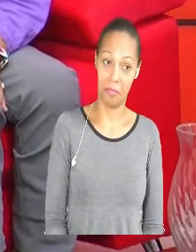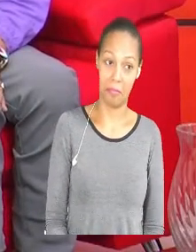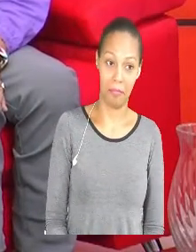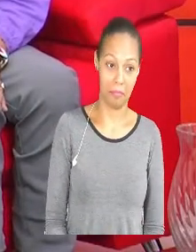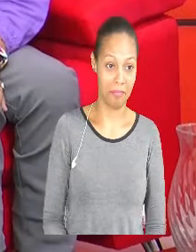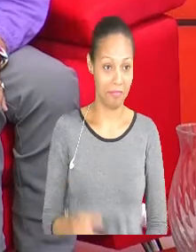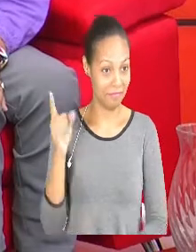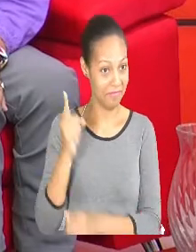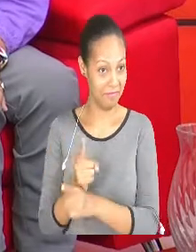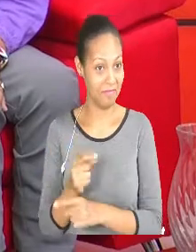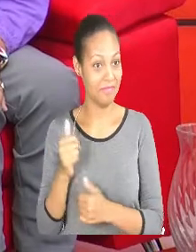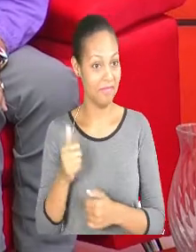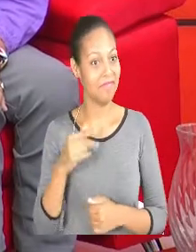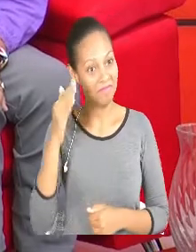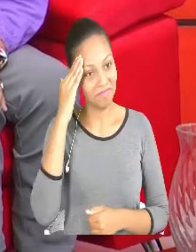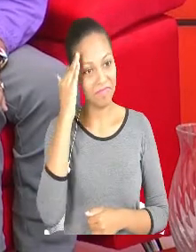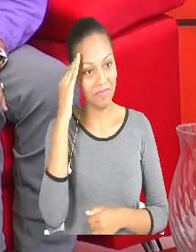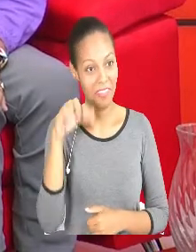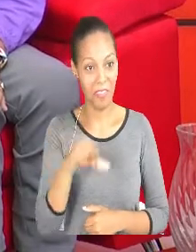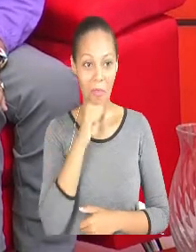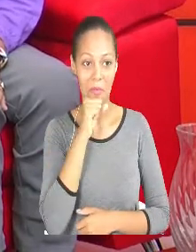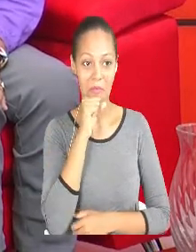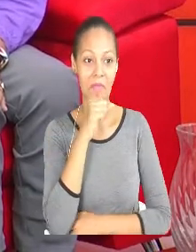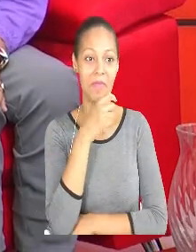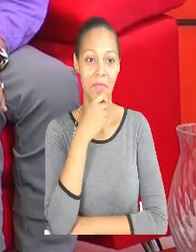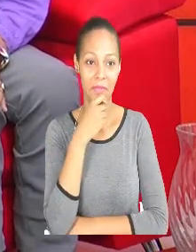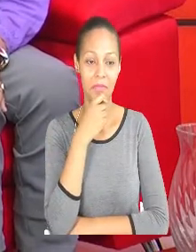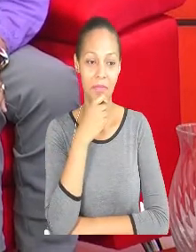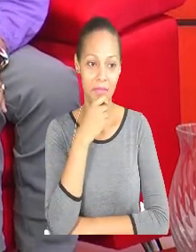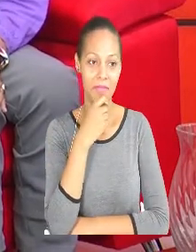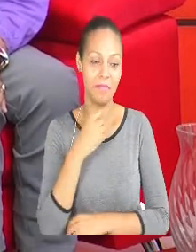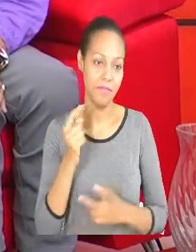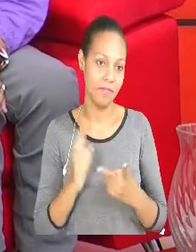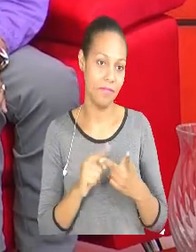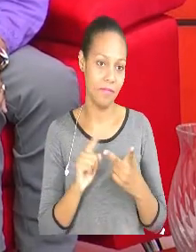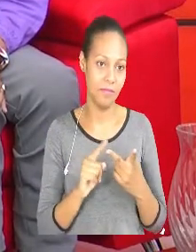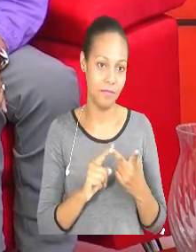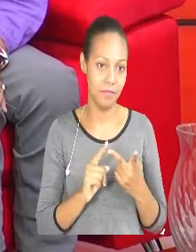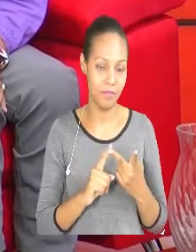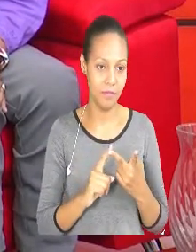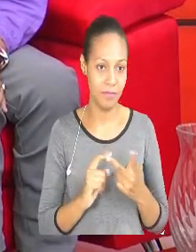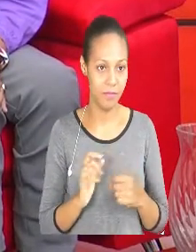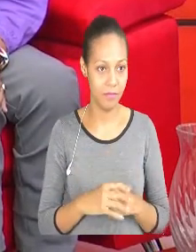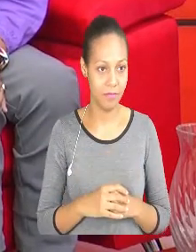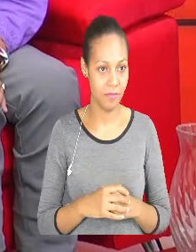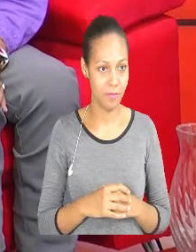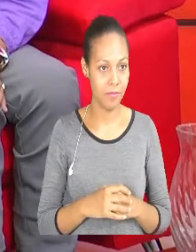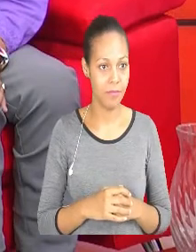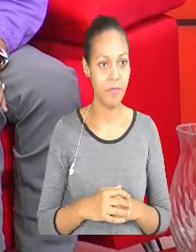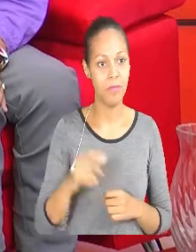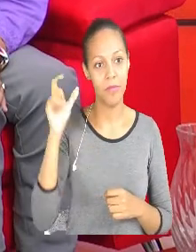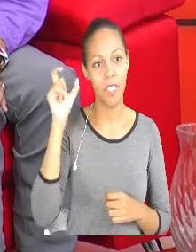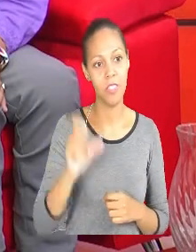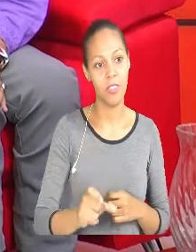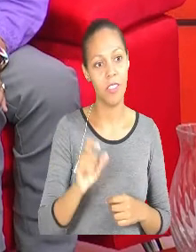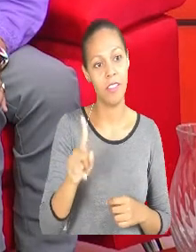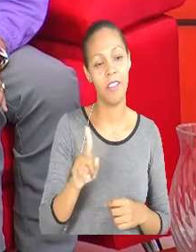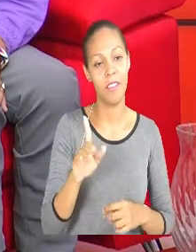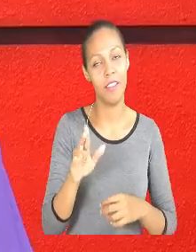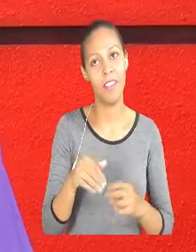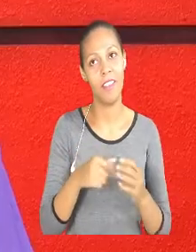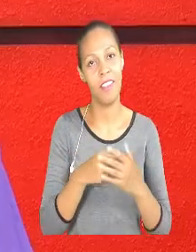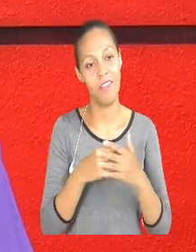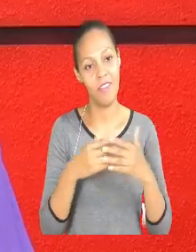correcto. Sabe bastante de Barranca Bermeja, Marge. La próxima pregunta es, autor de la canción que lleva la siguiente